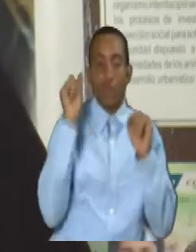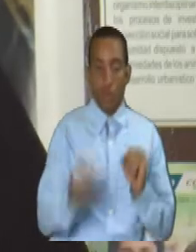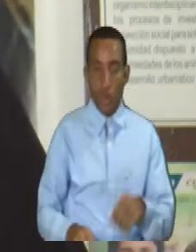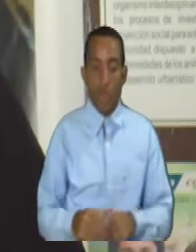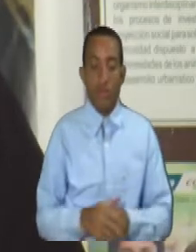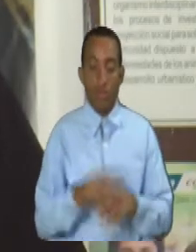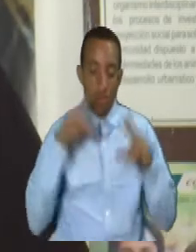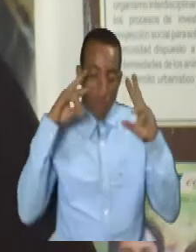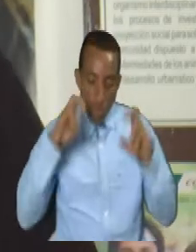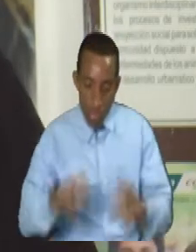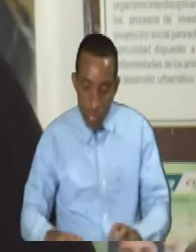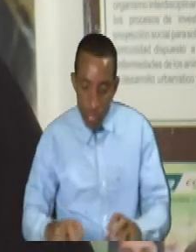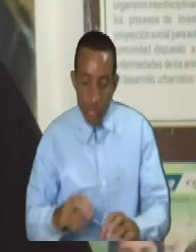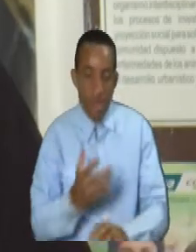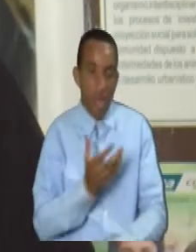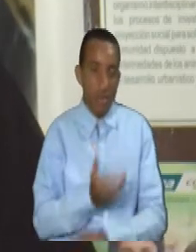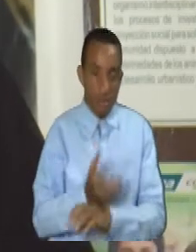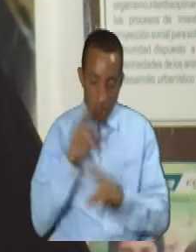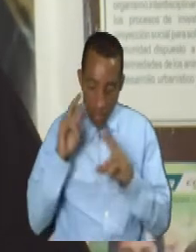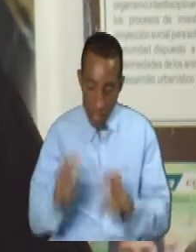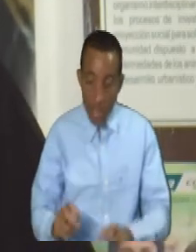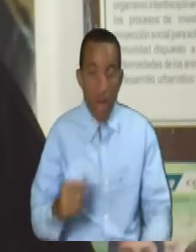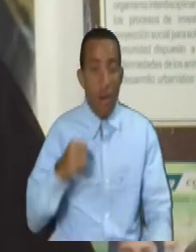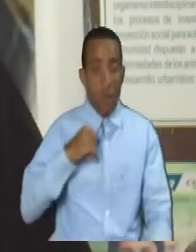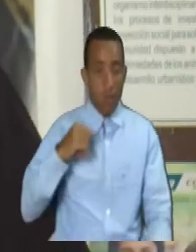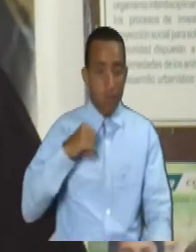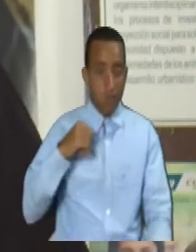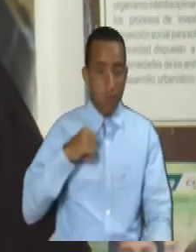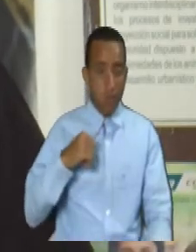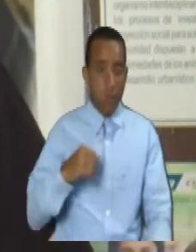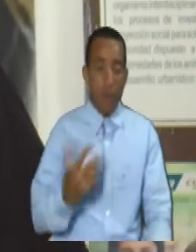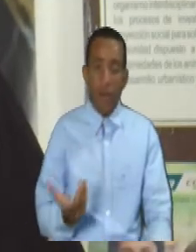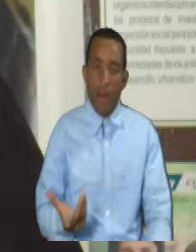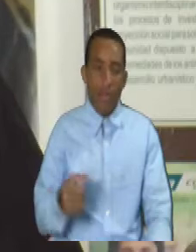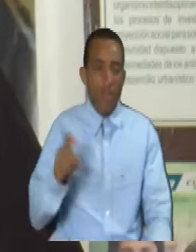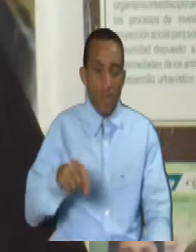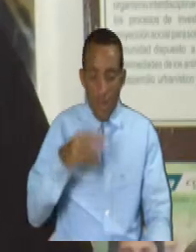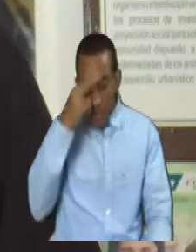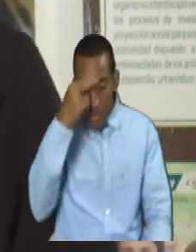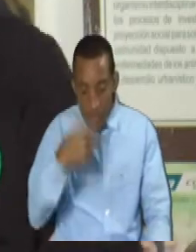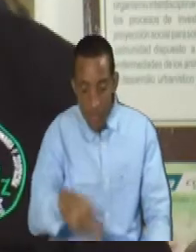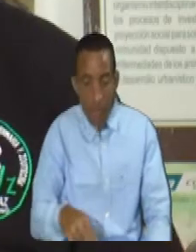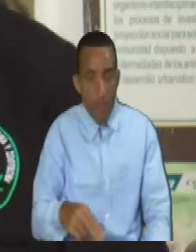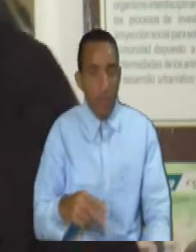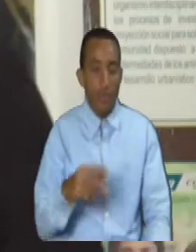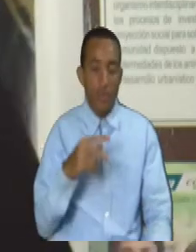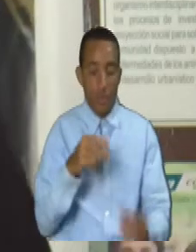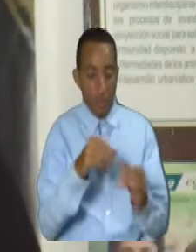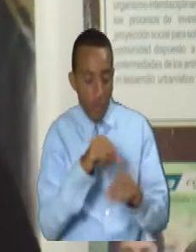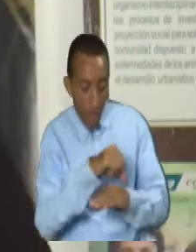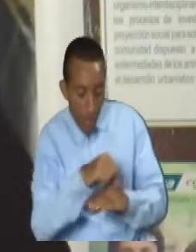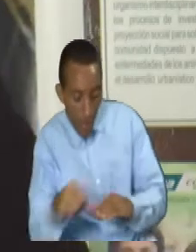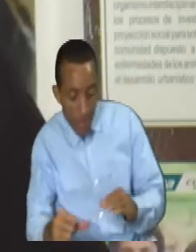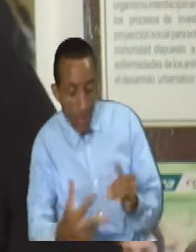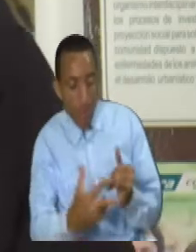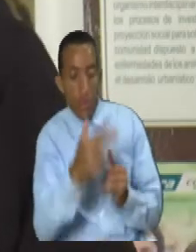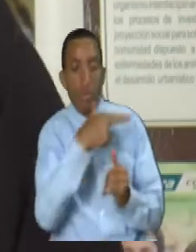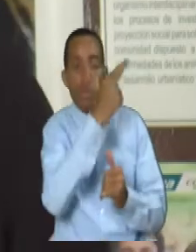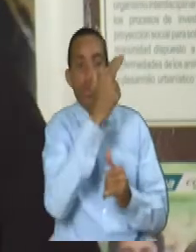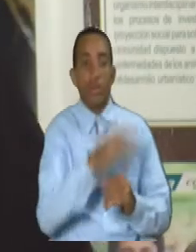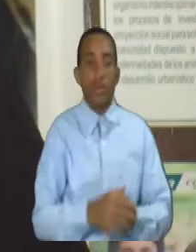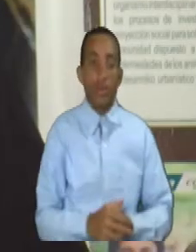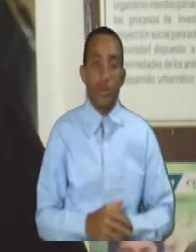no necesita la mascota tener una camada para poder ser esterilizada. Yo como